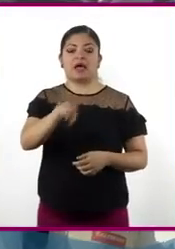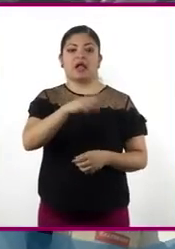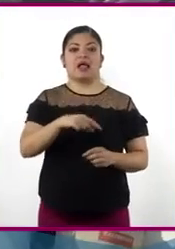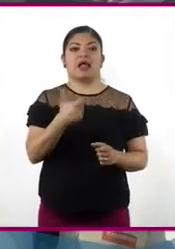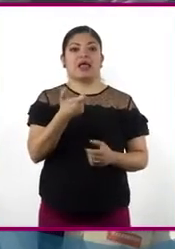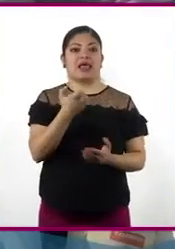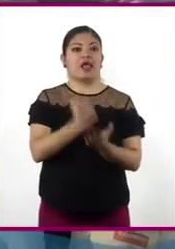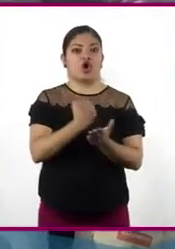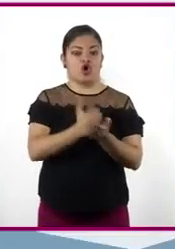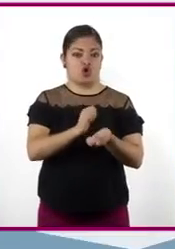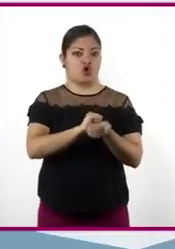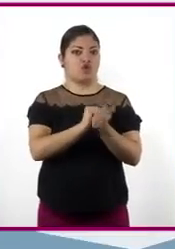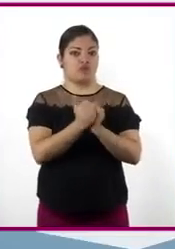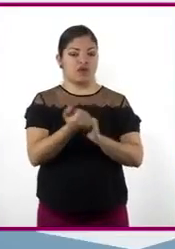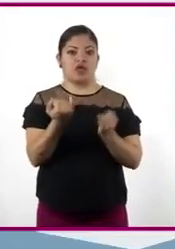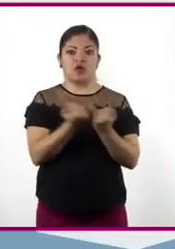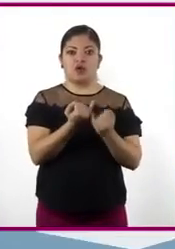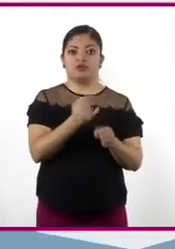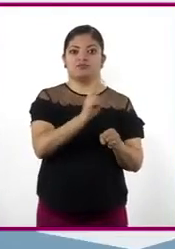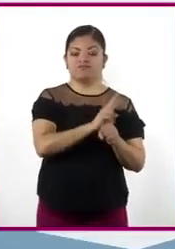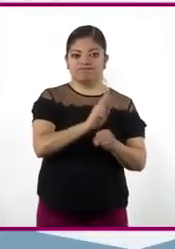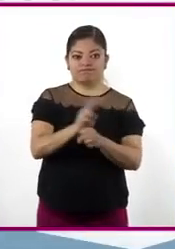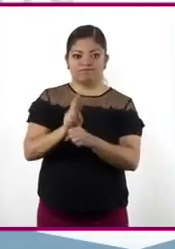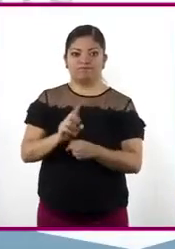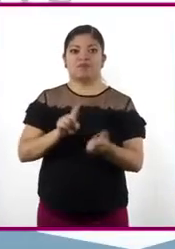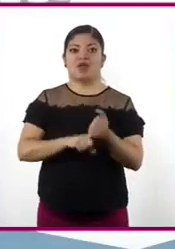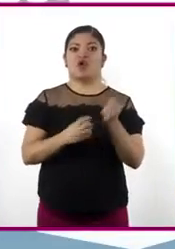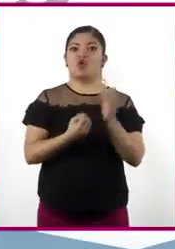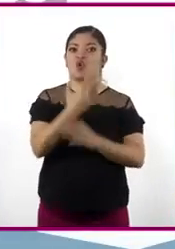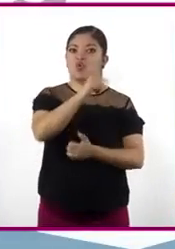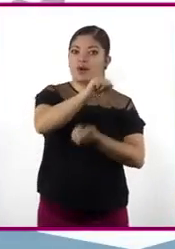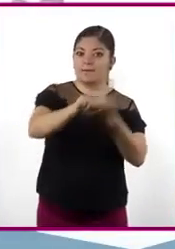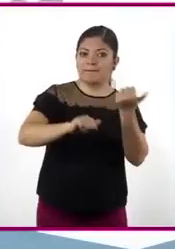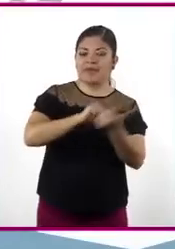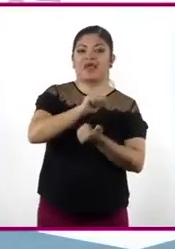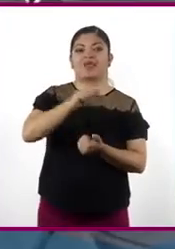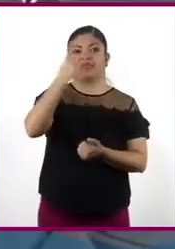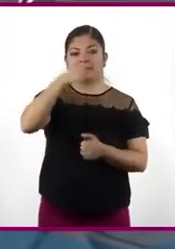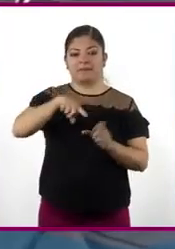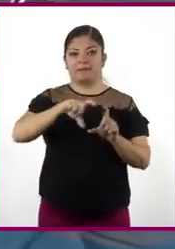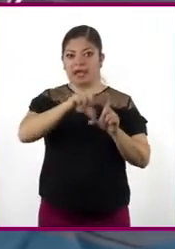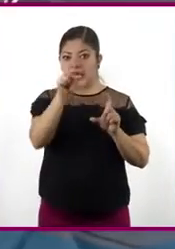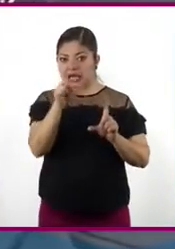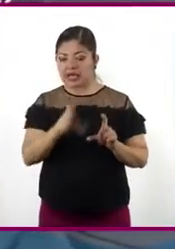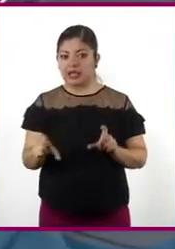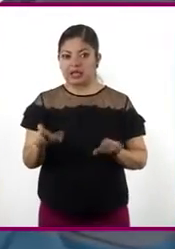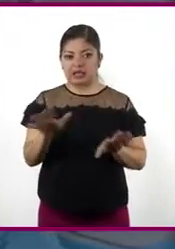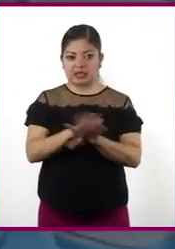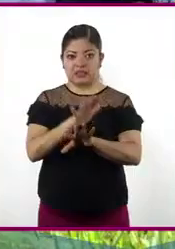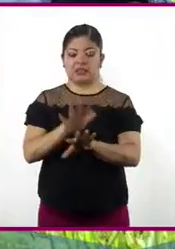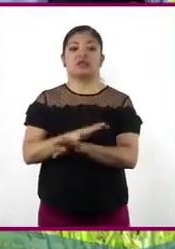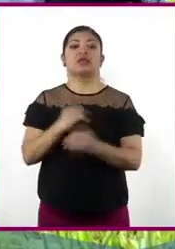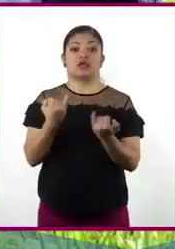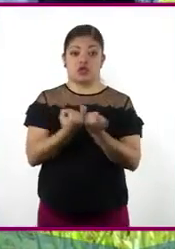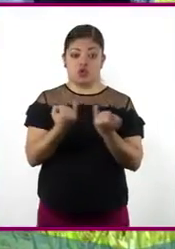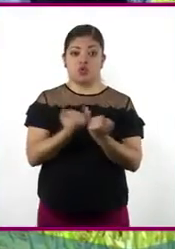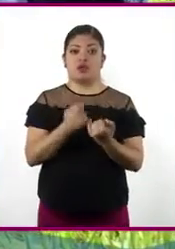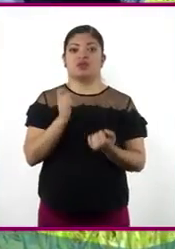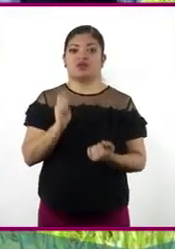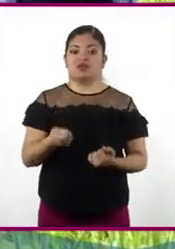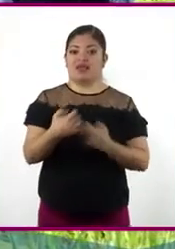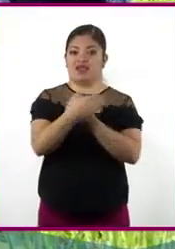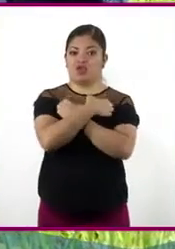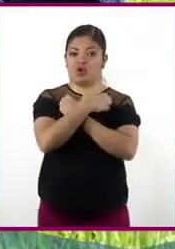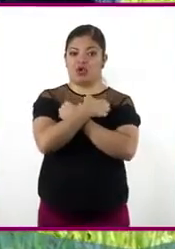supervisar los procesos de planificación, establecer políticas ambientales en la escala nacional y desempeñar una función clave en la